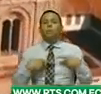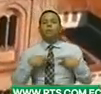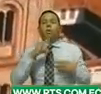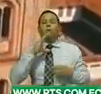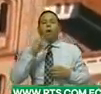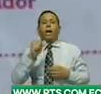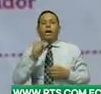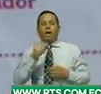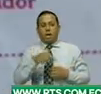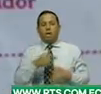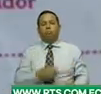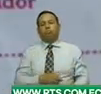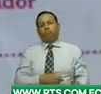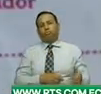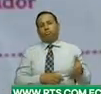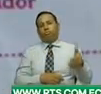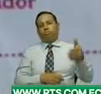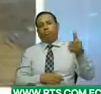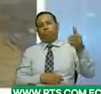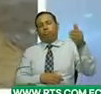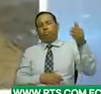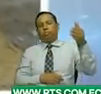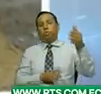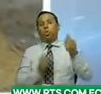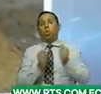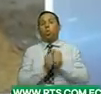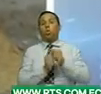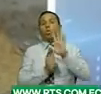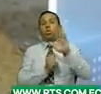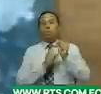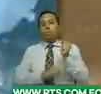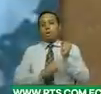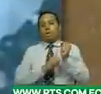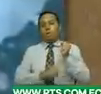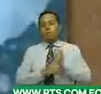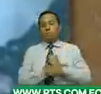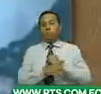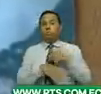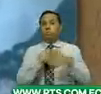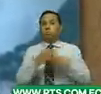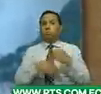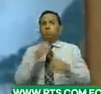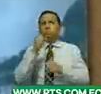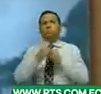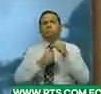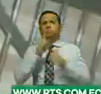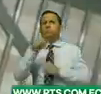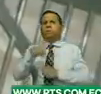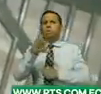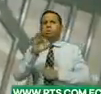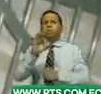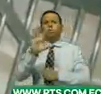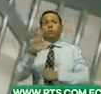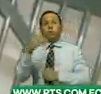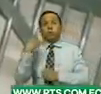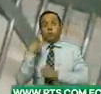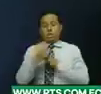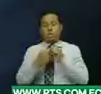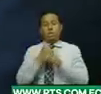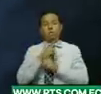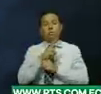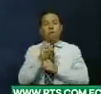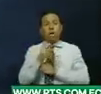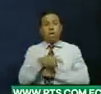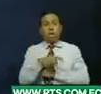creció Jimena del Rocío Peña Pacheco con sus cinco hermanos. Pero fue en 1995 cuando tenía 20 años.